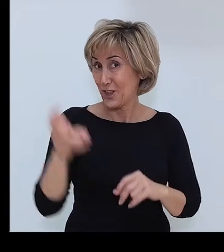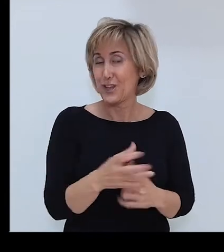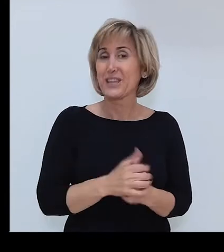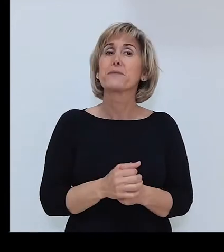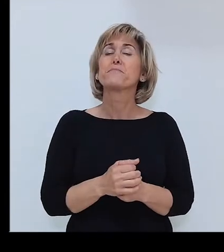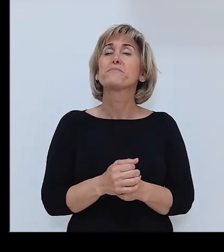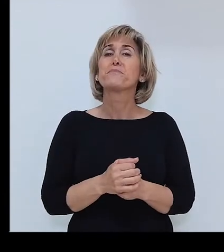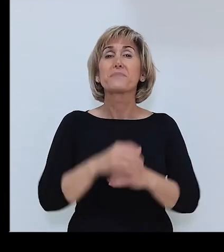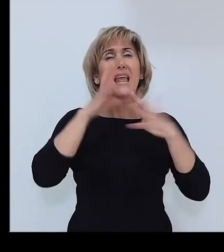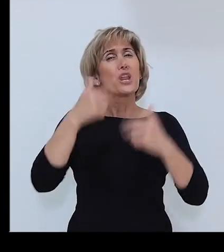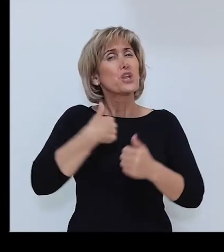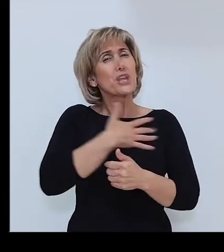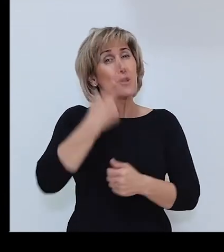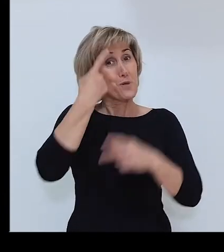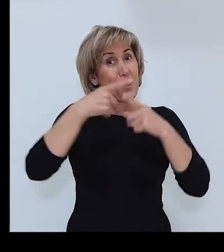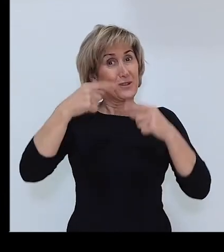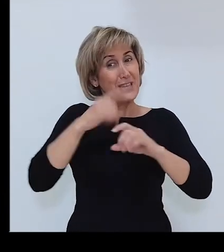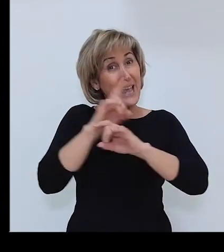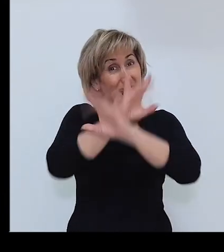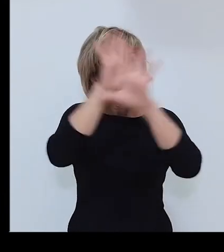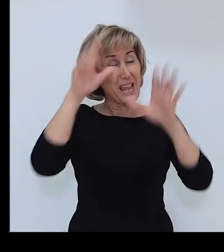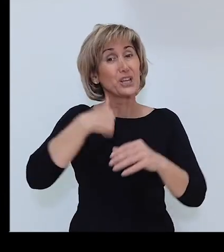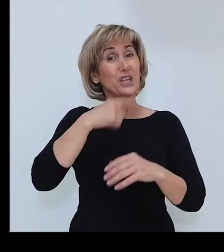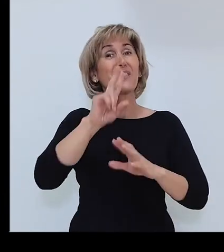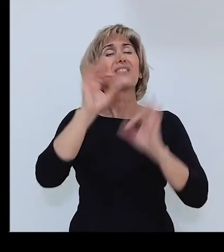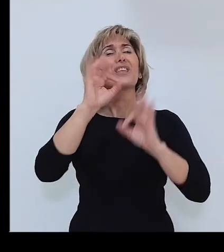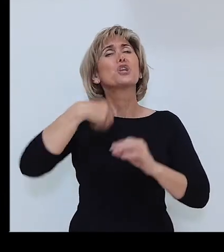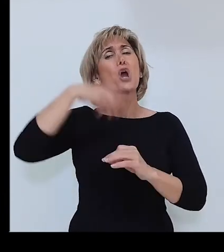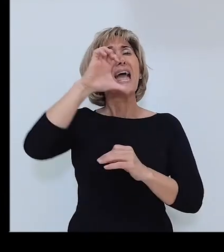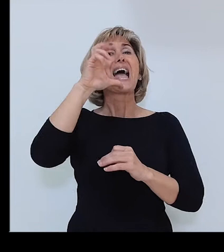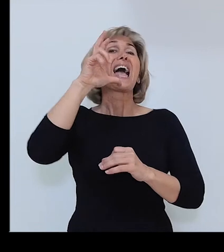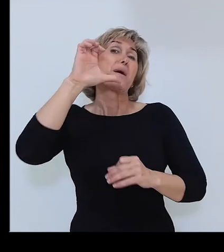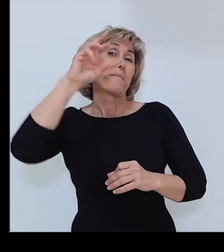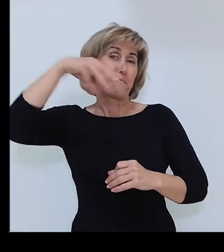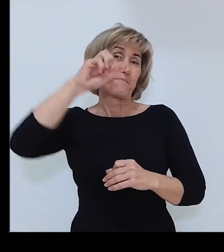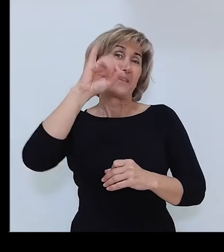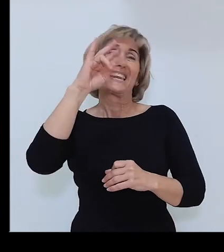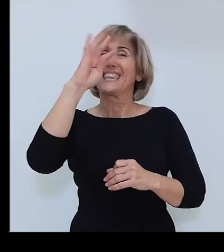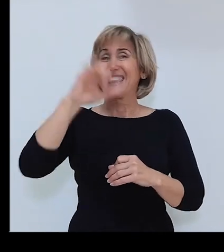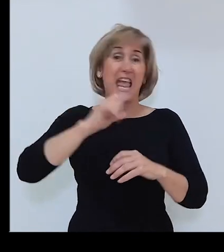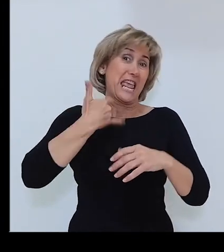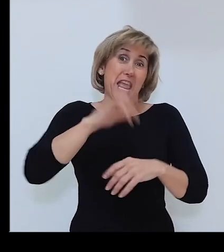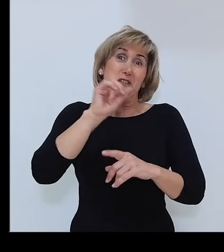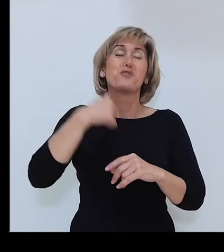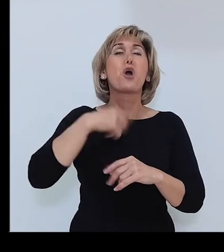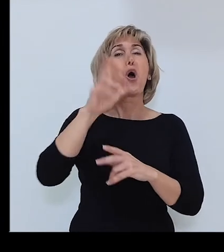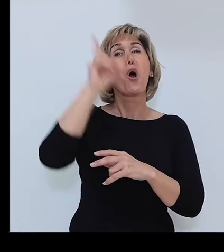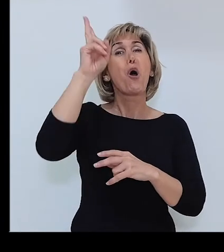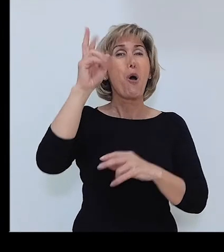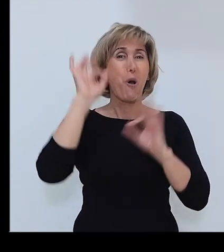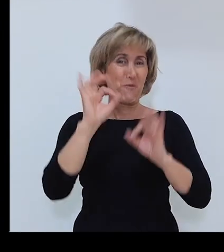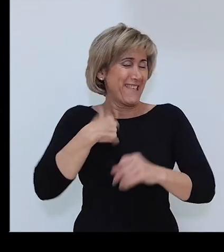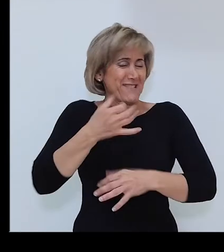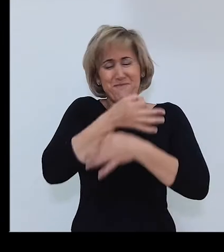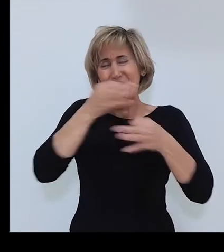quería aclarar una cosa, que me dijiste que era emérita y ahora que soy yo jubilada, que no es lo mismo, pero bueno, para mí esto es estupendamente